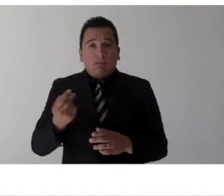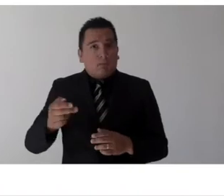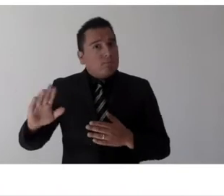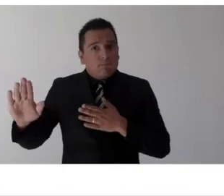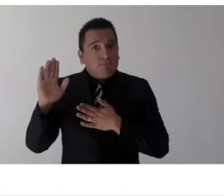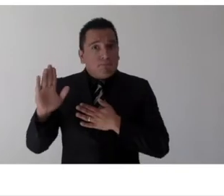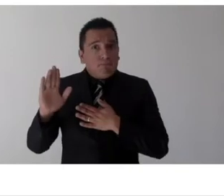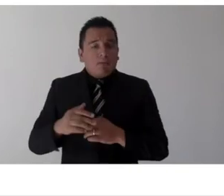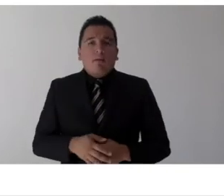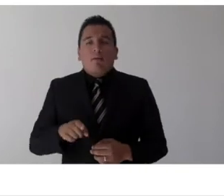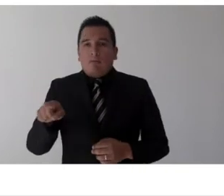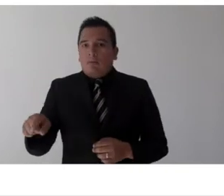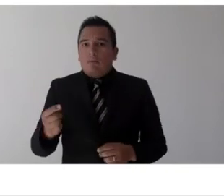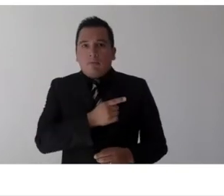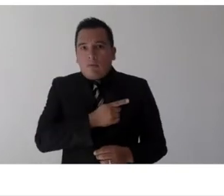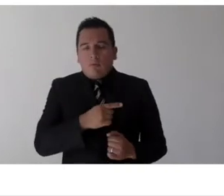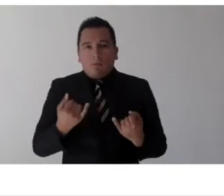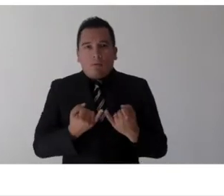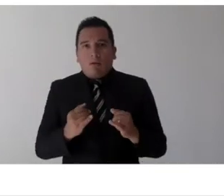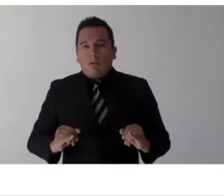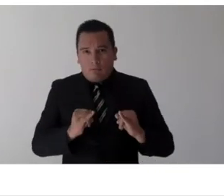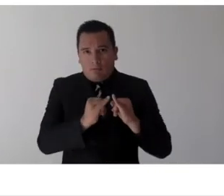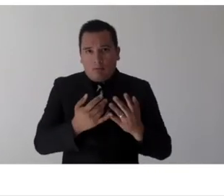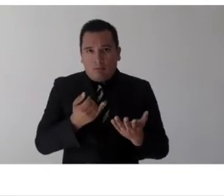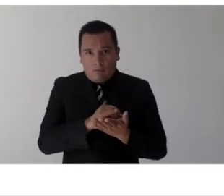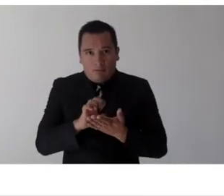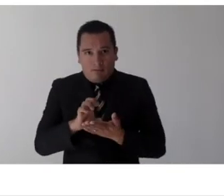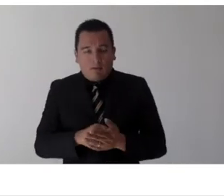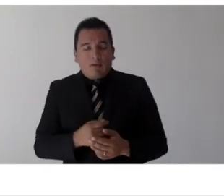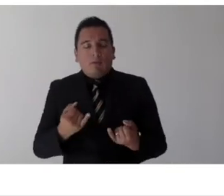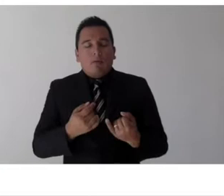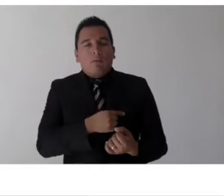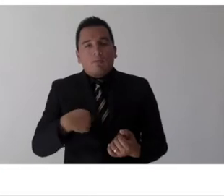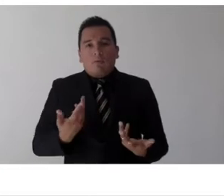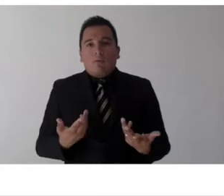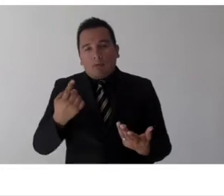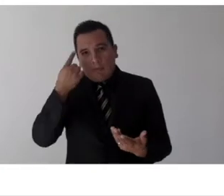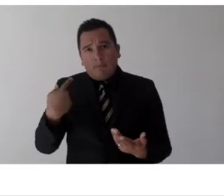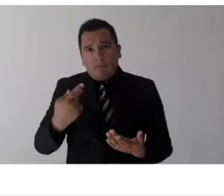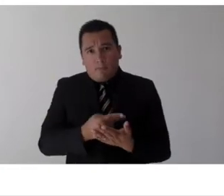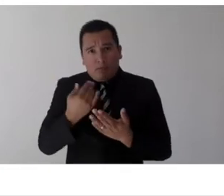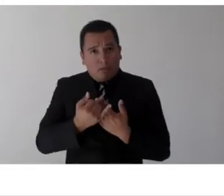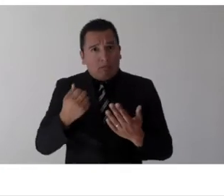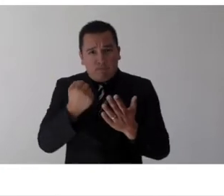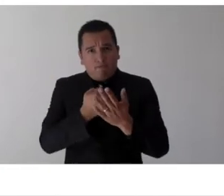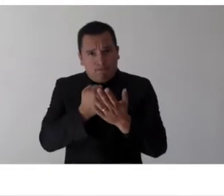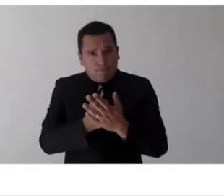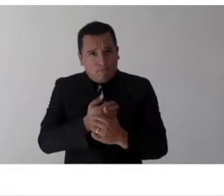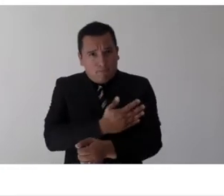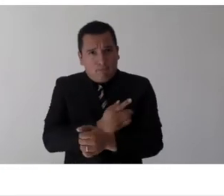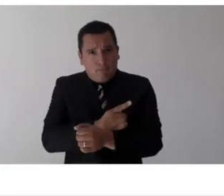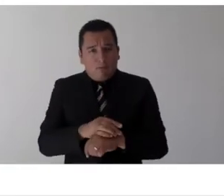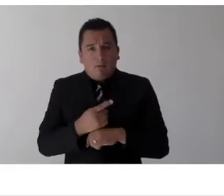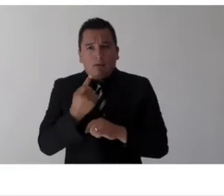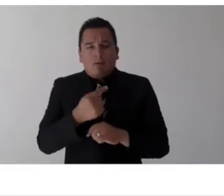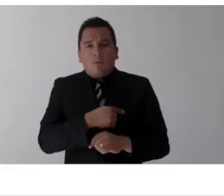mismos, con el instituto y con nosotros, de llevar a cabo su proyecto de exigencia. Eso es lo importante, porque lo que hacemos, este curso